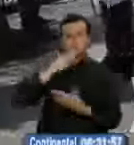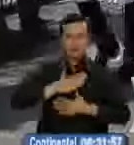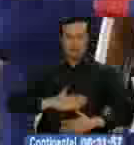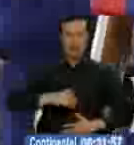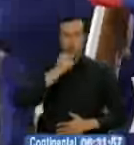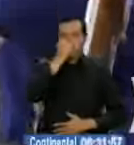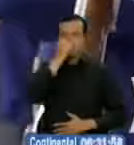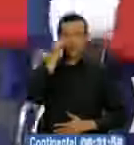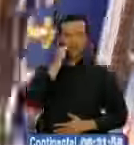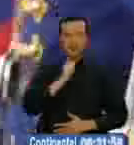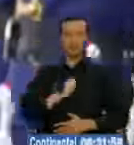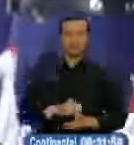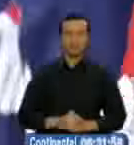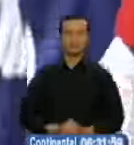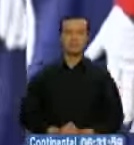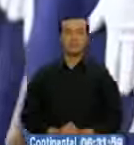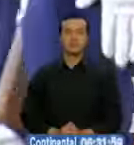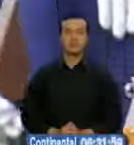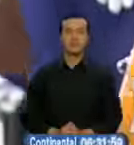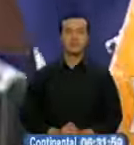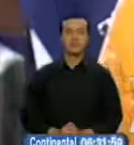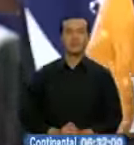Tarqui.